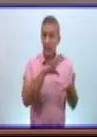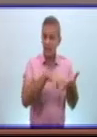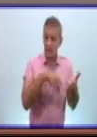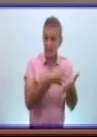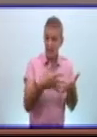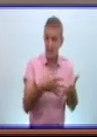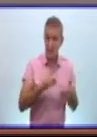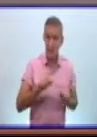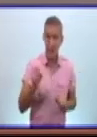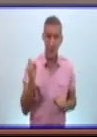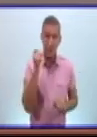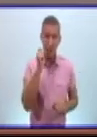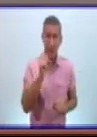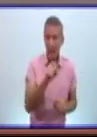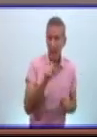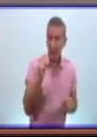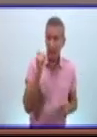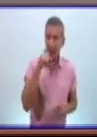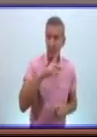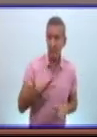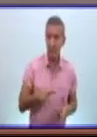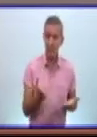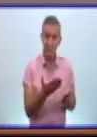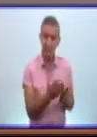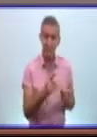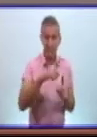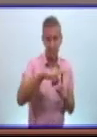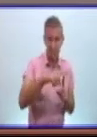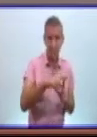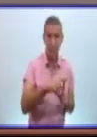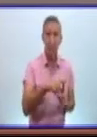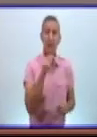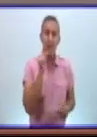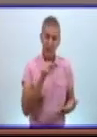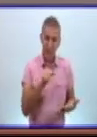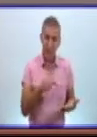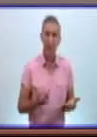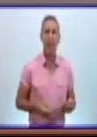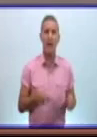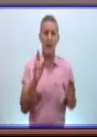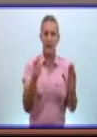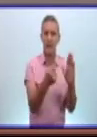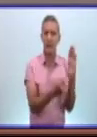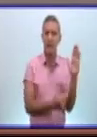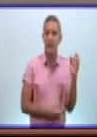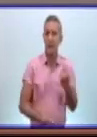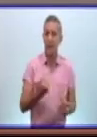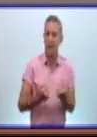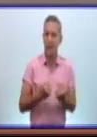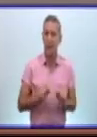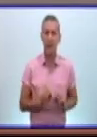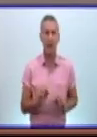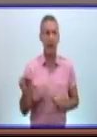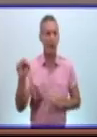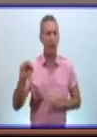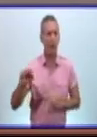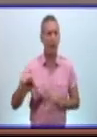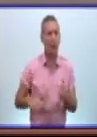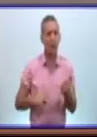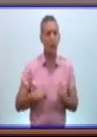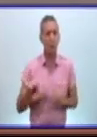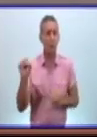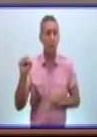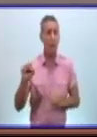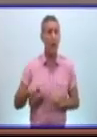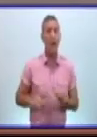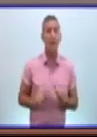de texto están las tablas donde aparecen estas propiedades físicas de algunas sustancias puras. En fin, podemos resumir